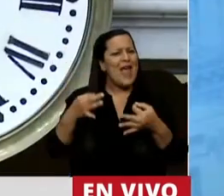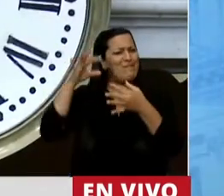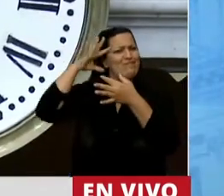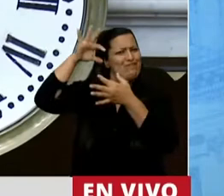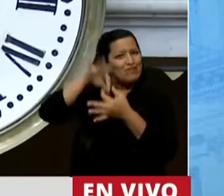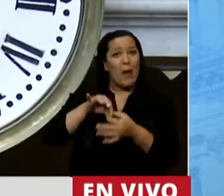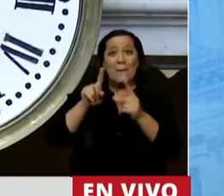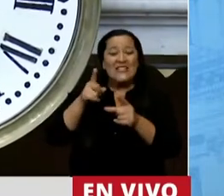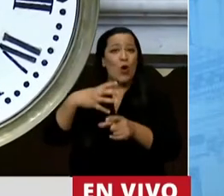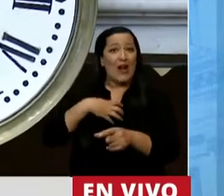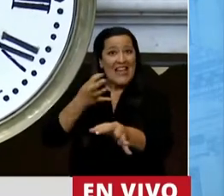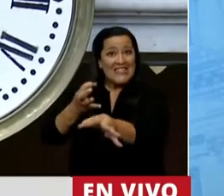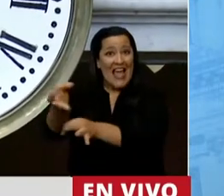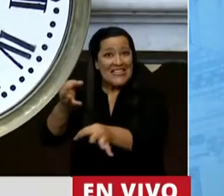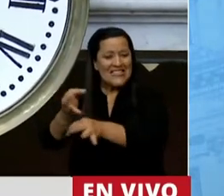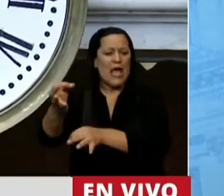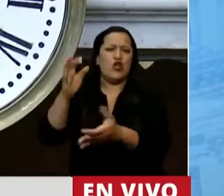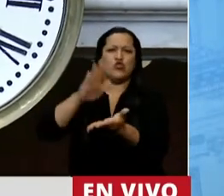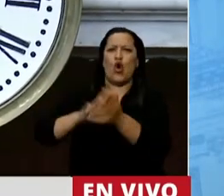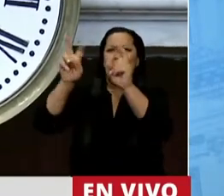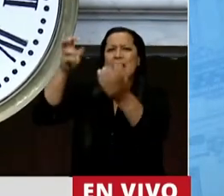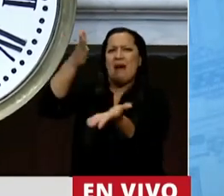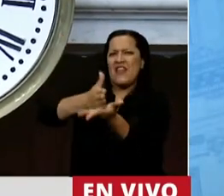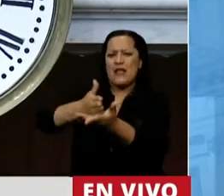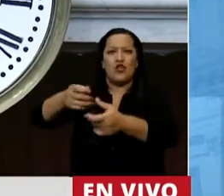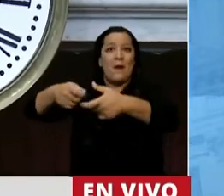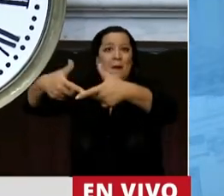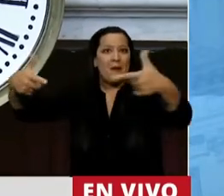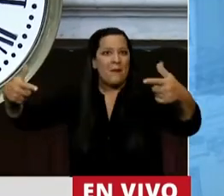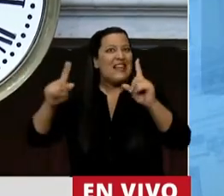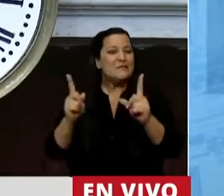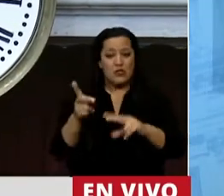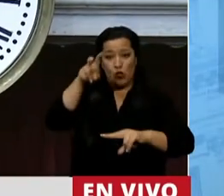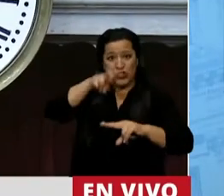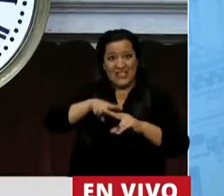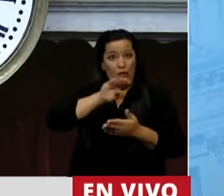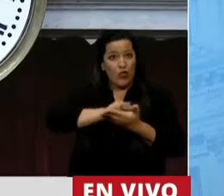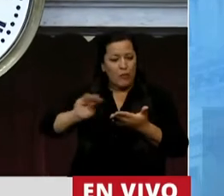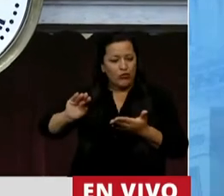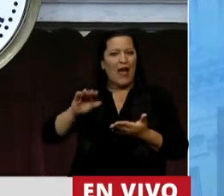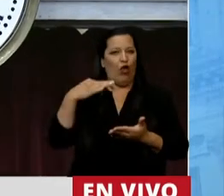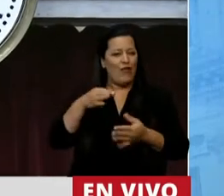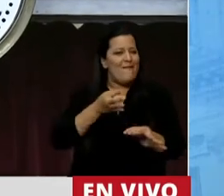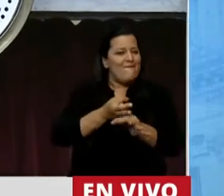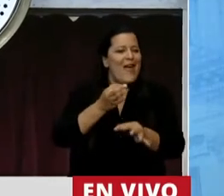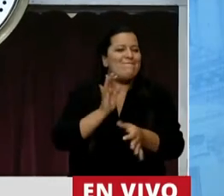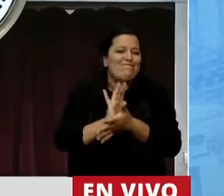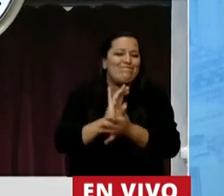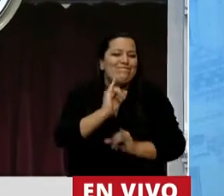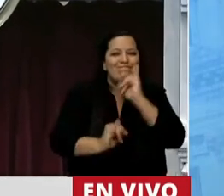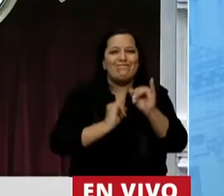cosas que enseño en clases de ampliación de derechos. Decidí escuchar y aprender de mis